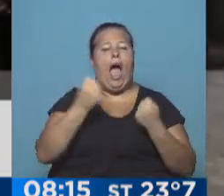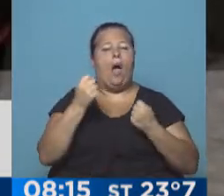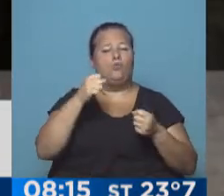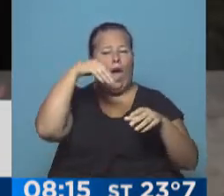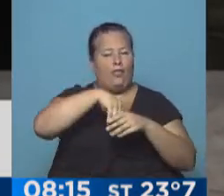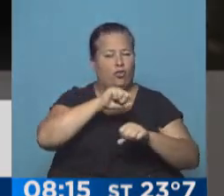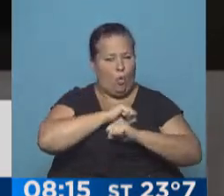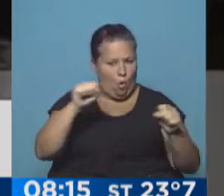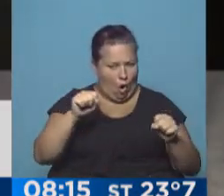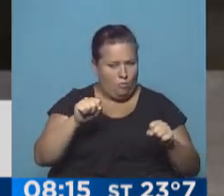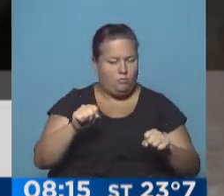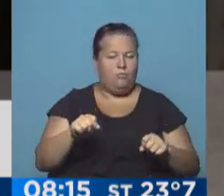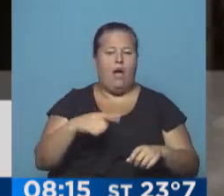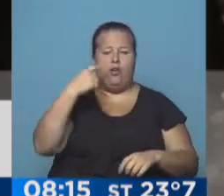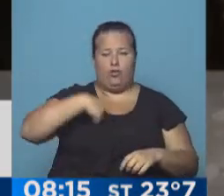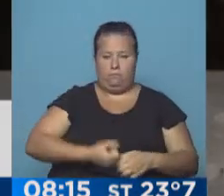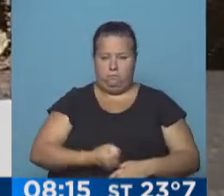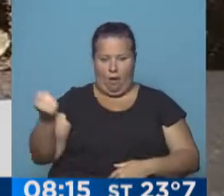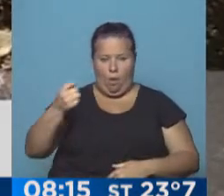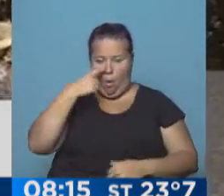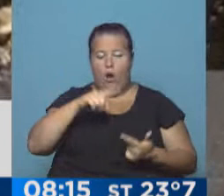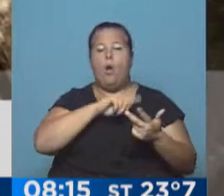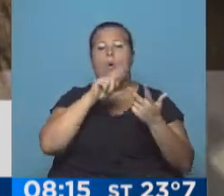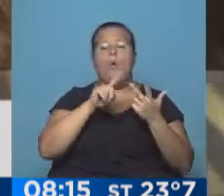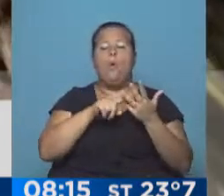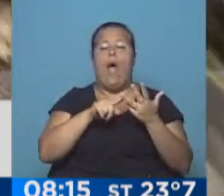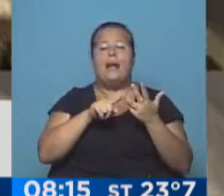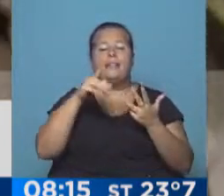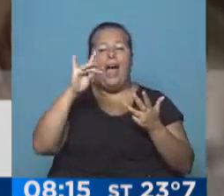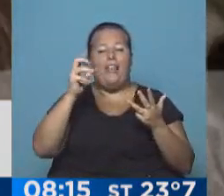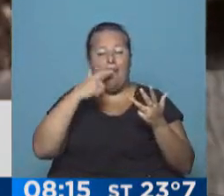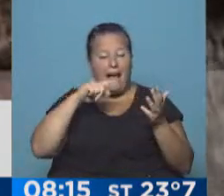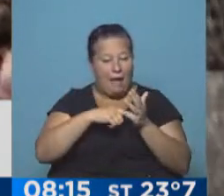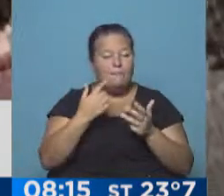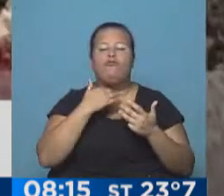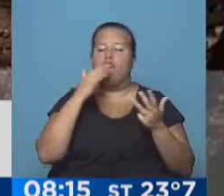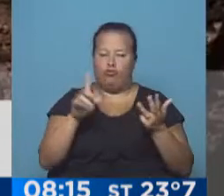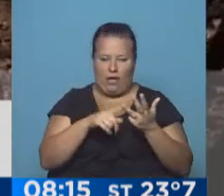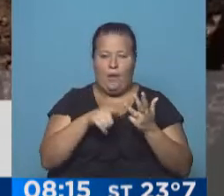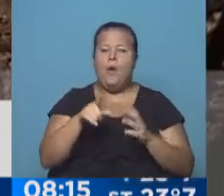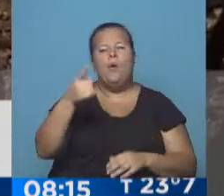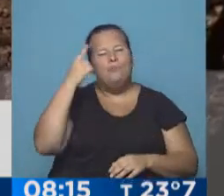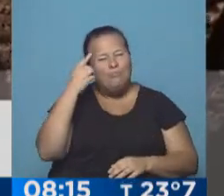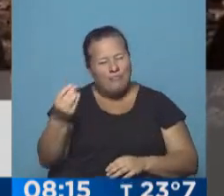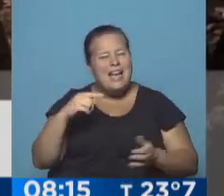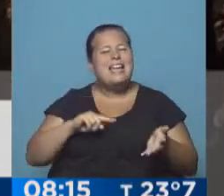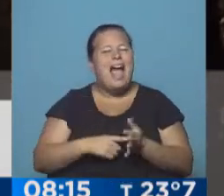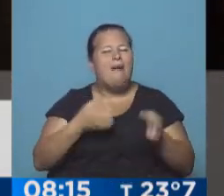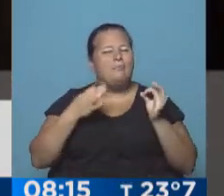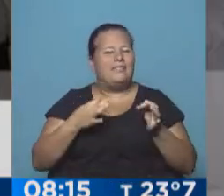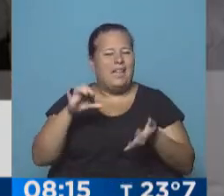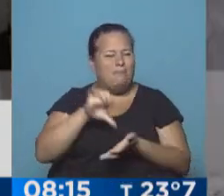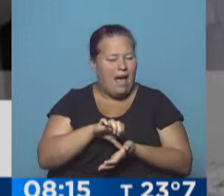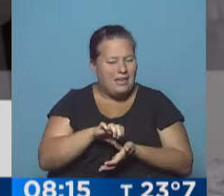bomba, una inmolación en el tercer caso y la cuarta explosión en Damasco, que es la capital del país, no saben. Imagínense, estamos hablando de la capital del país